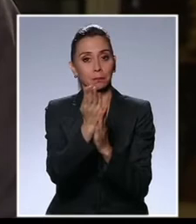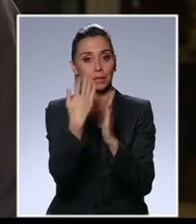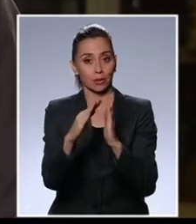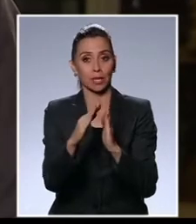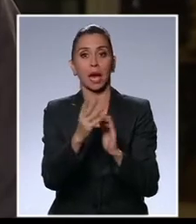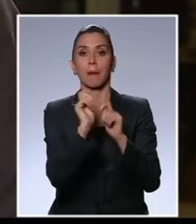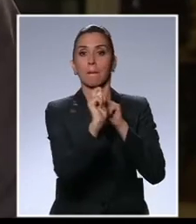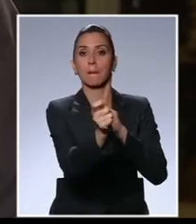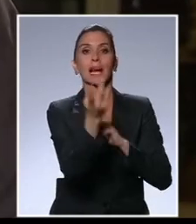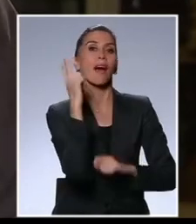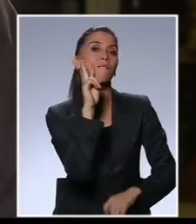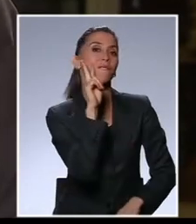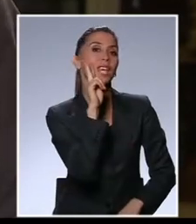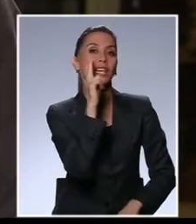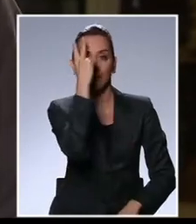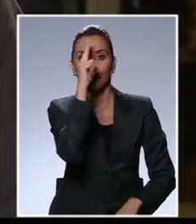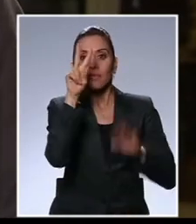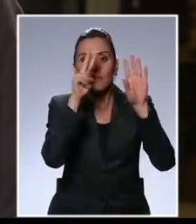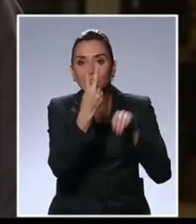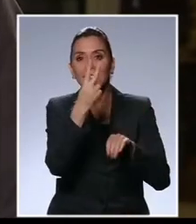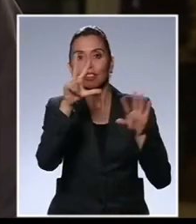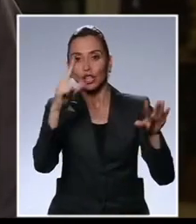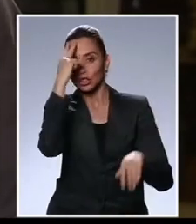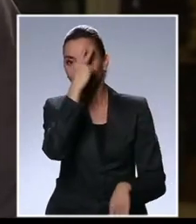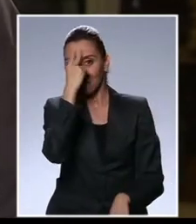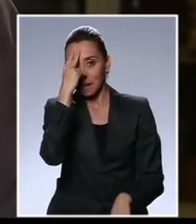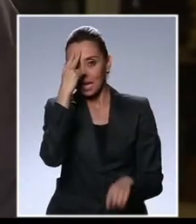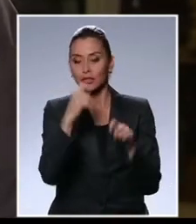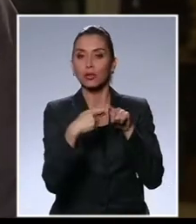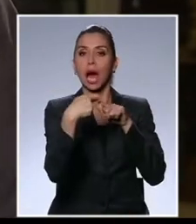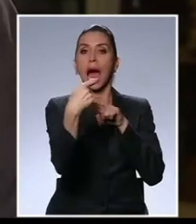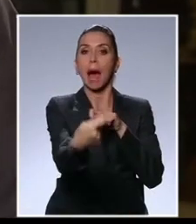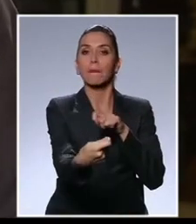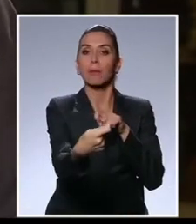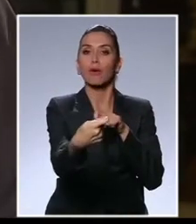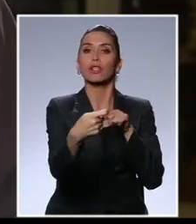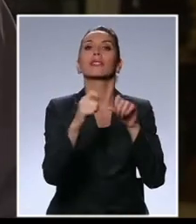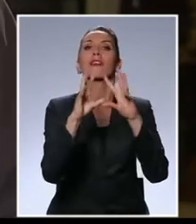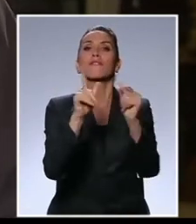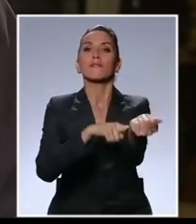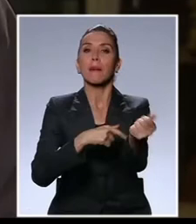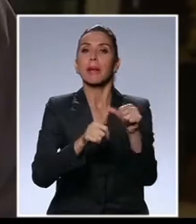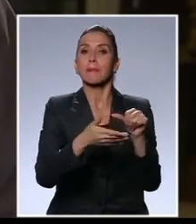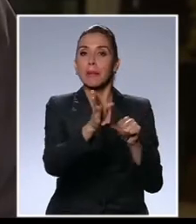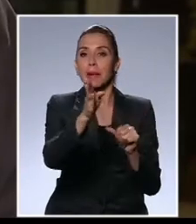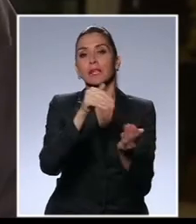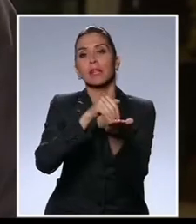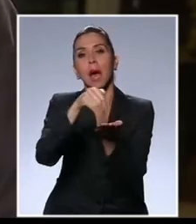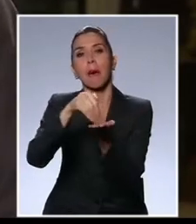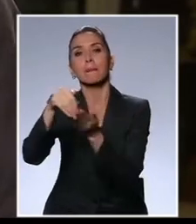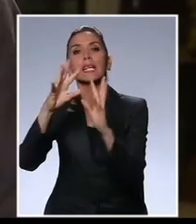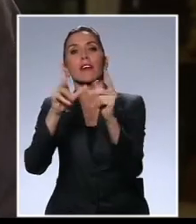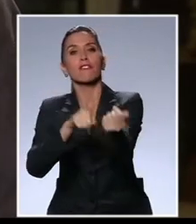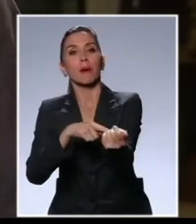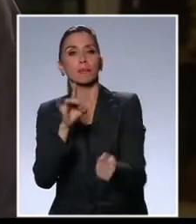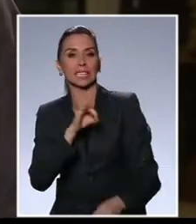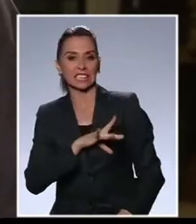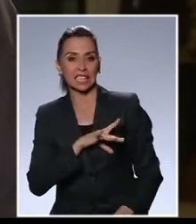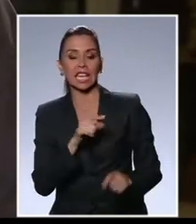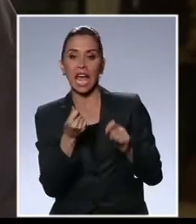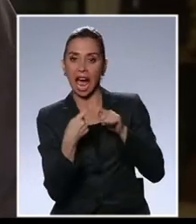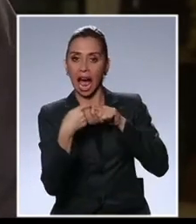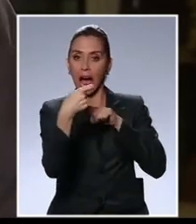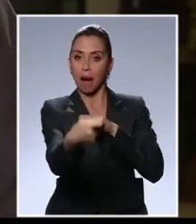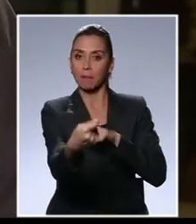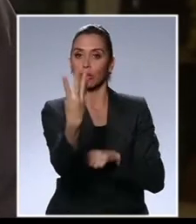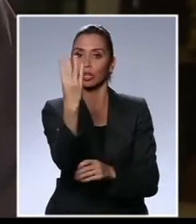desde el viernes 28 de marzo el aporte familiar permanente de marzo a miles de familias en Chile que consiste en un aporte